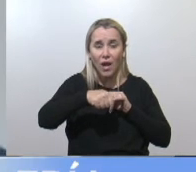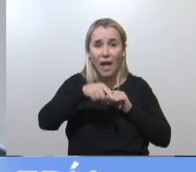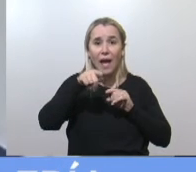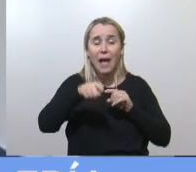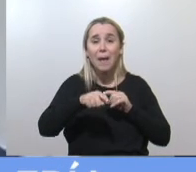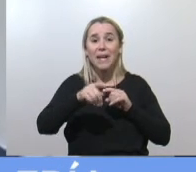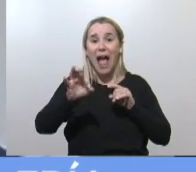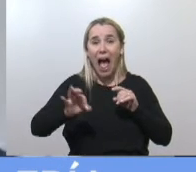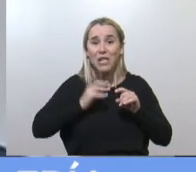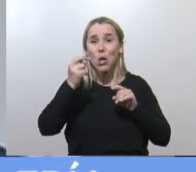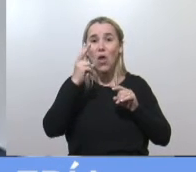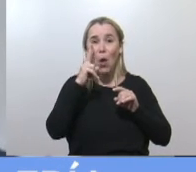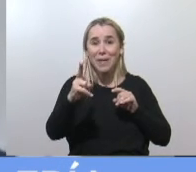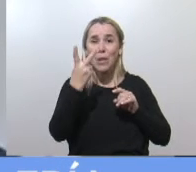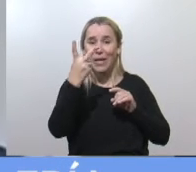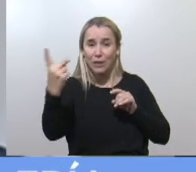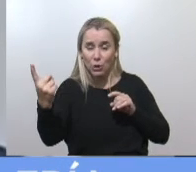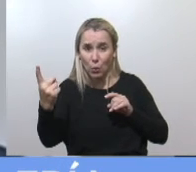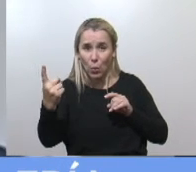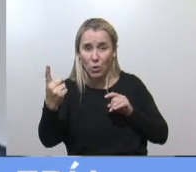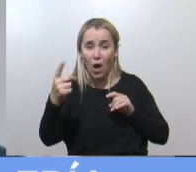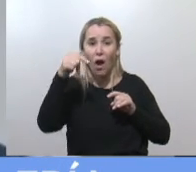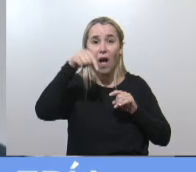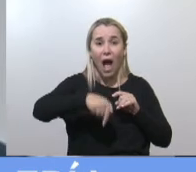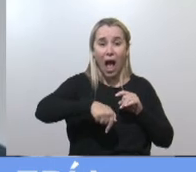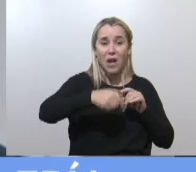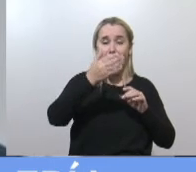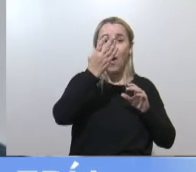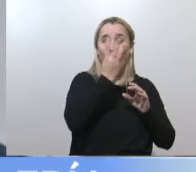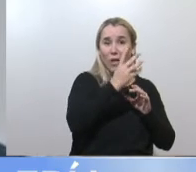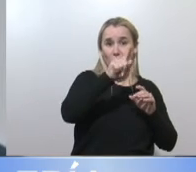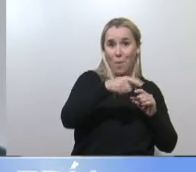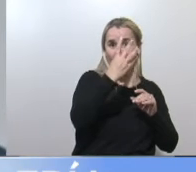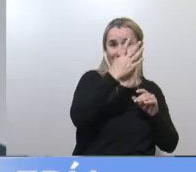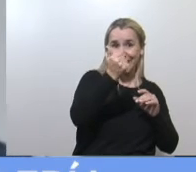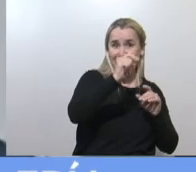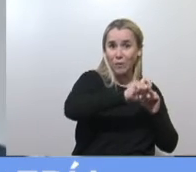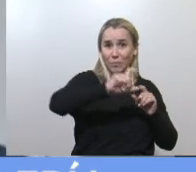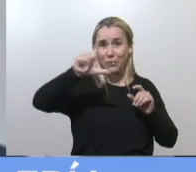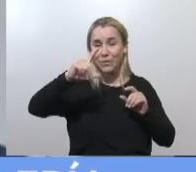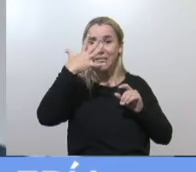ejercicio 2021, debe pasar del actual porcentual 4,46 al